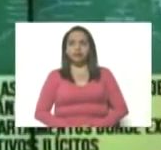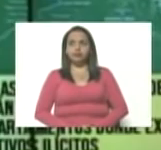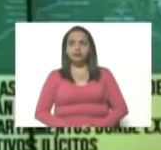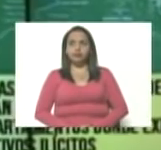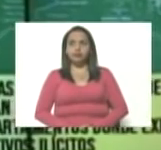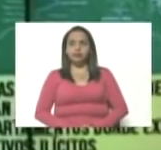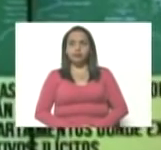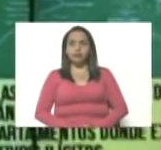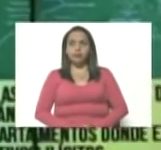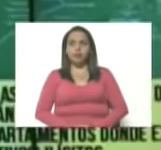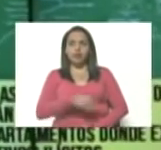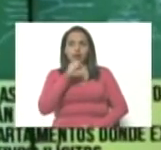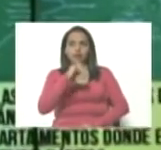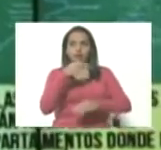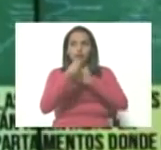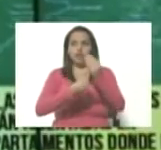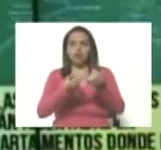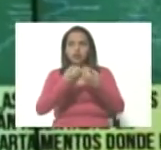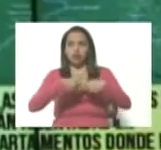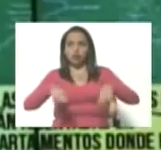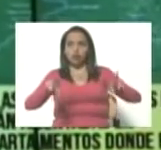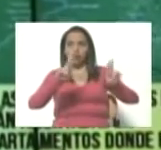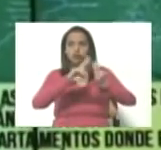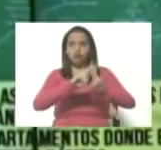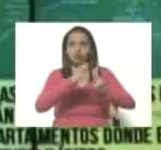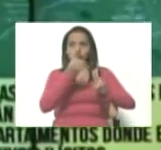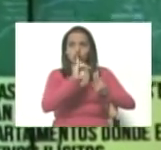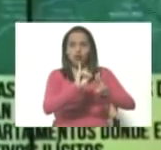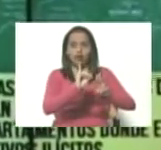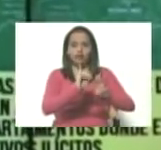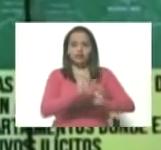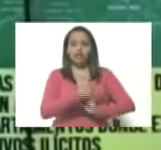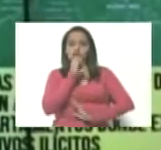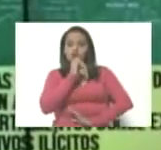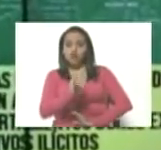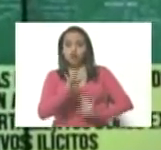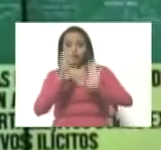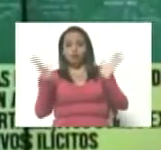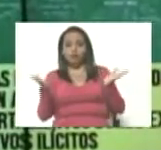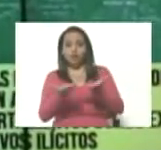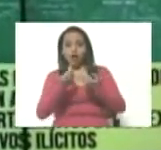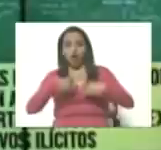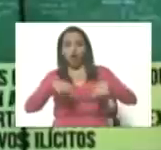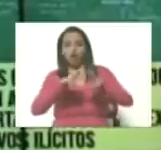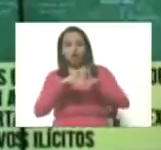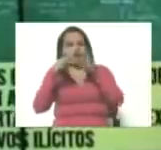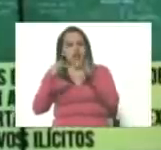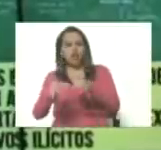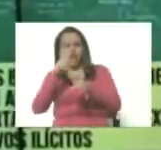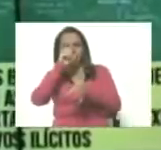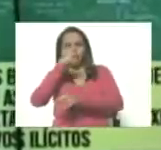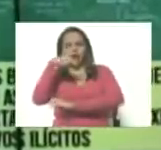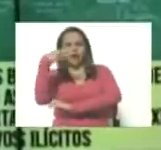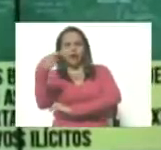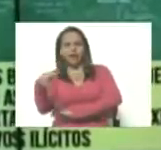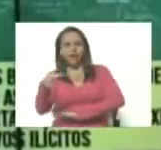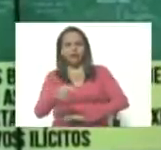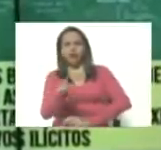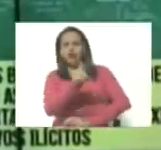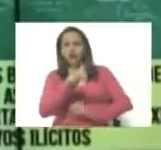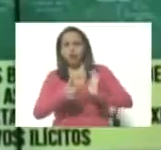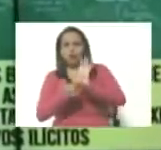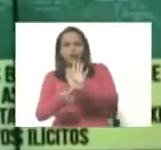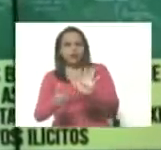ONU. Como estoy sacando fuente del informe mundial de la ONU, seguro que el año que viene no lo